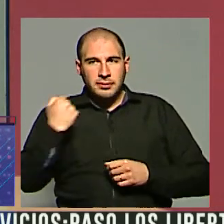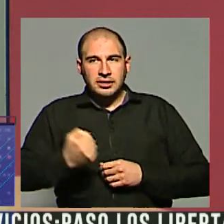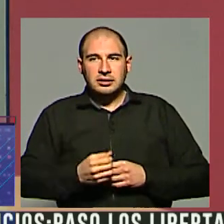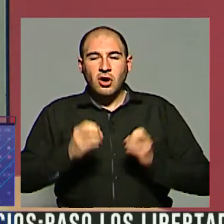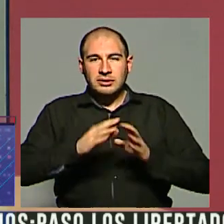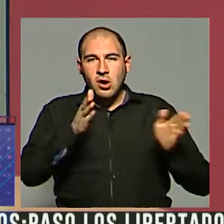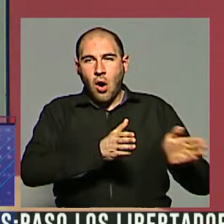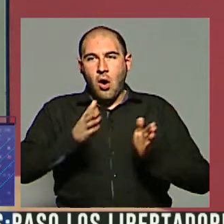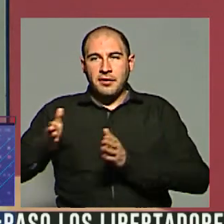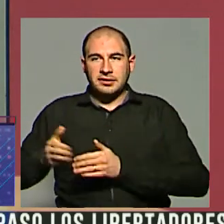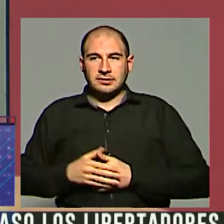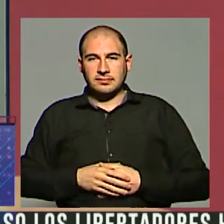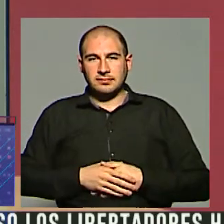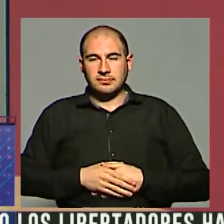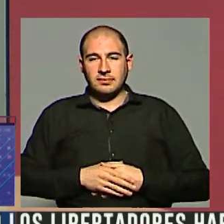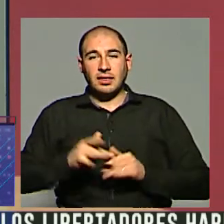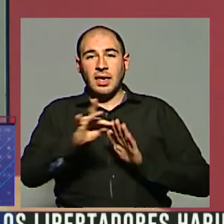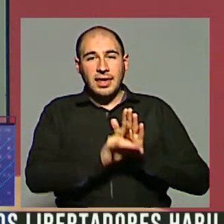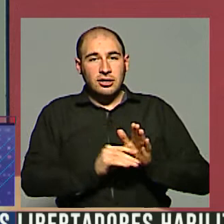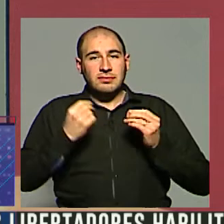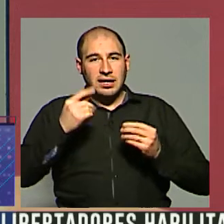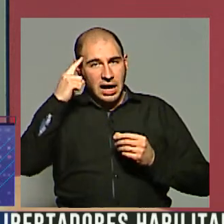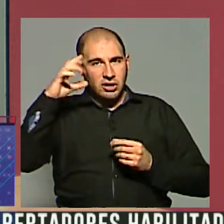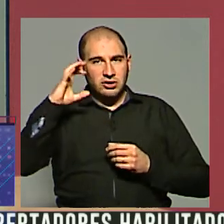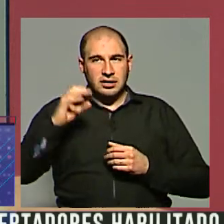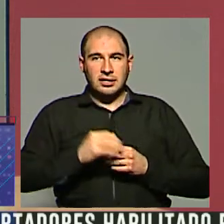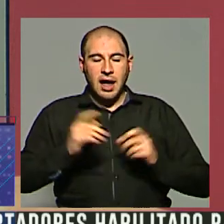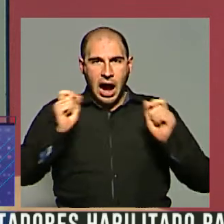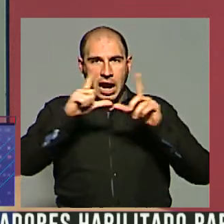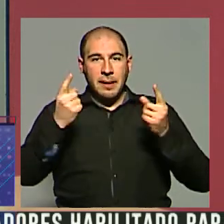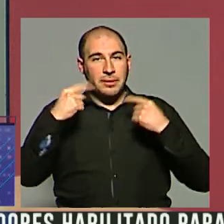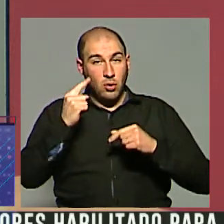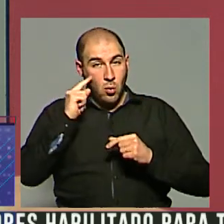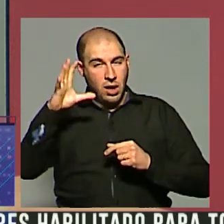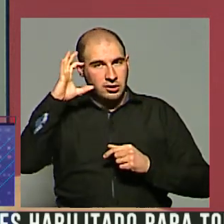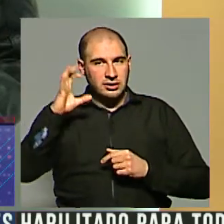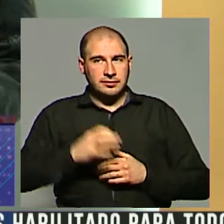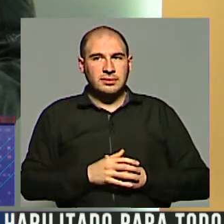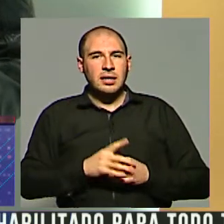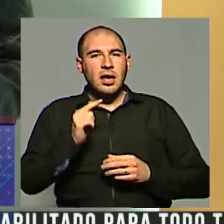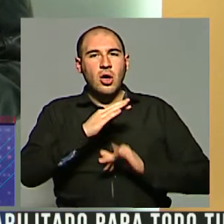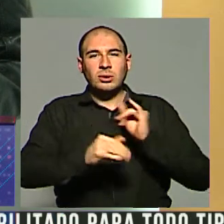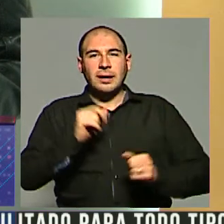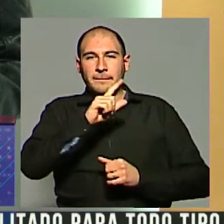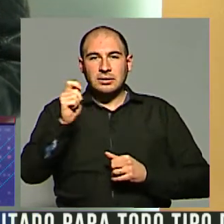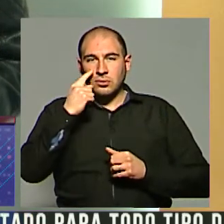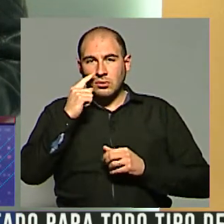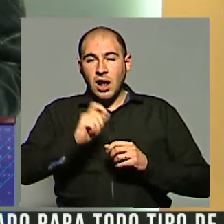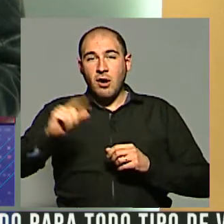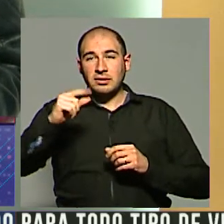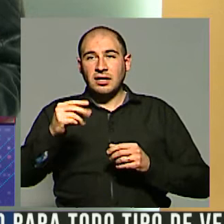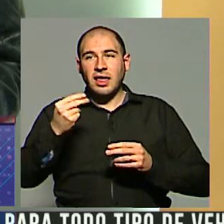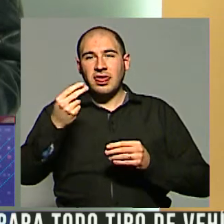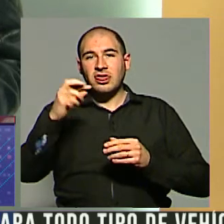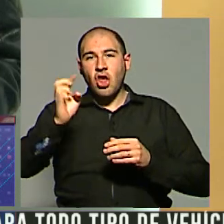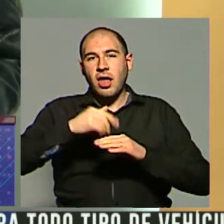empezar a ordenarse. Es un dato para tener en cuenta, alarmante, pero para tener en cuenta. Se habla de que en el mes de junio aumentó la fuga de